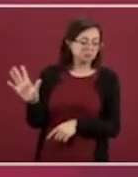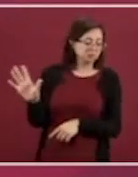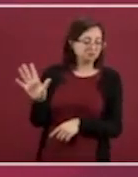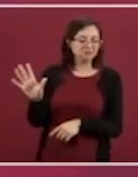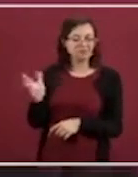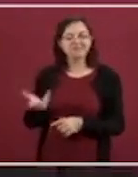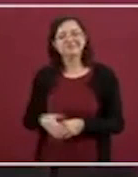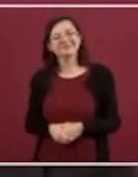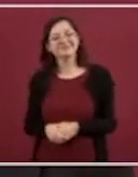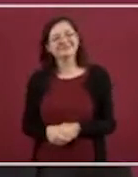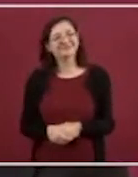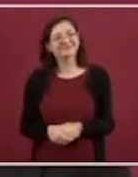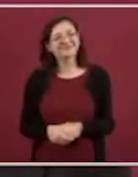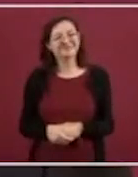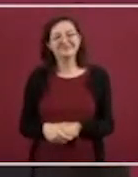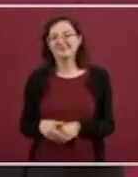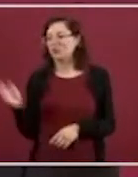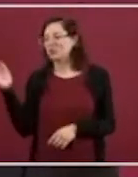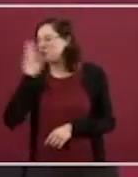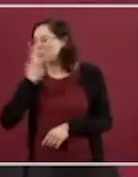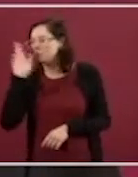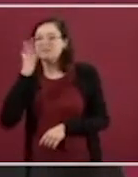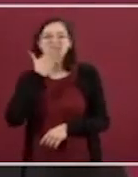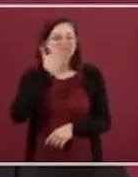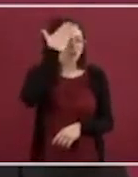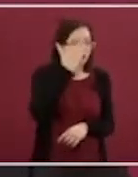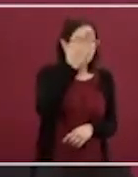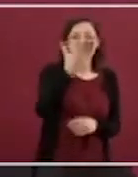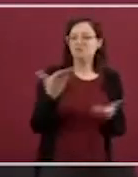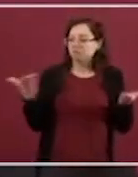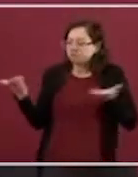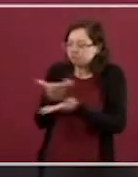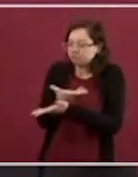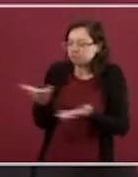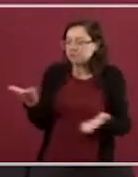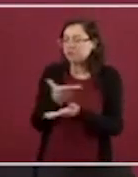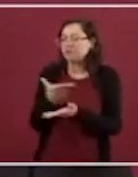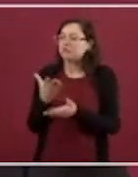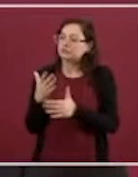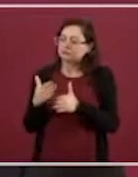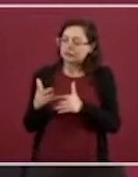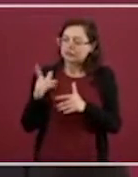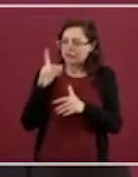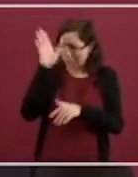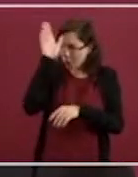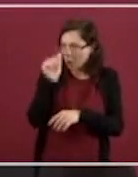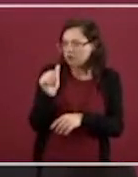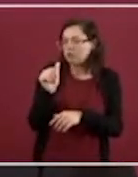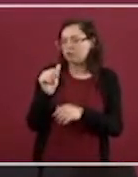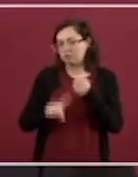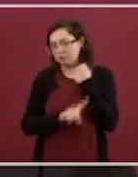entre Rusia y Arabia para no provocar